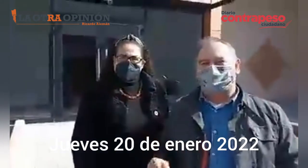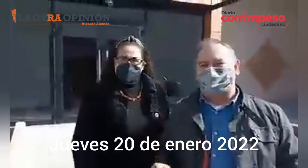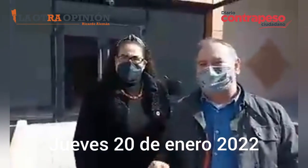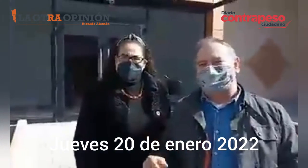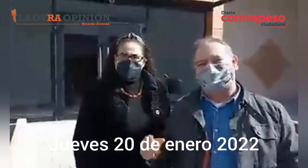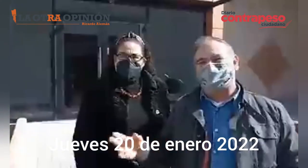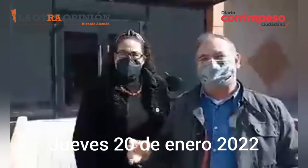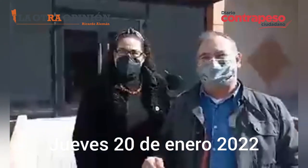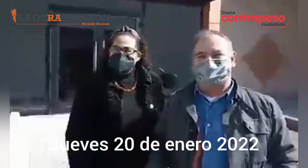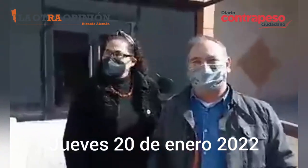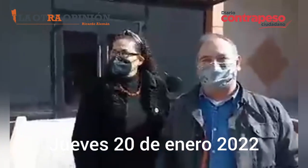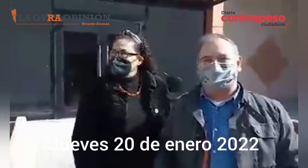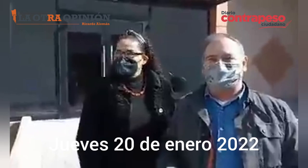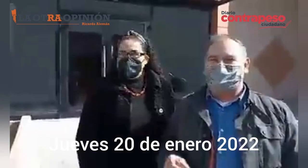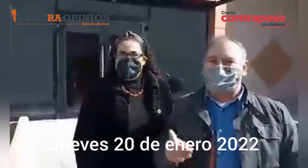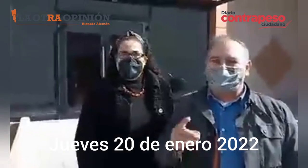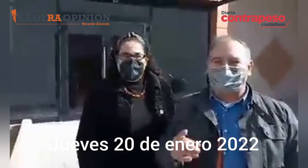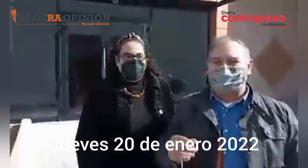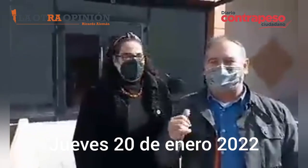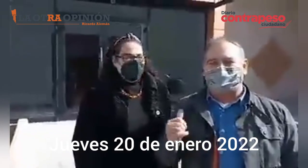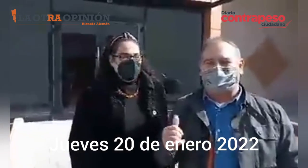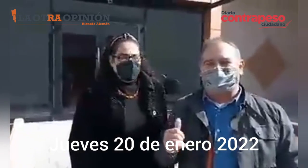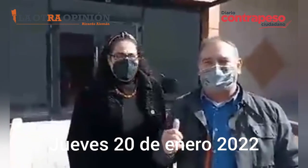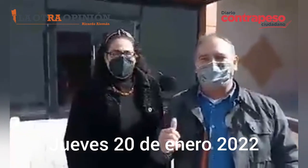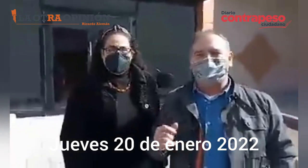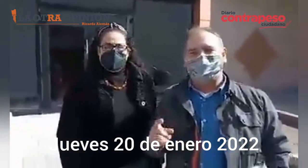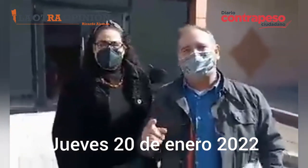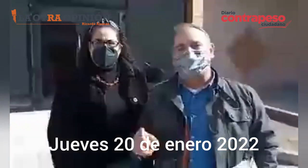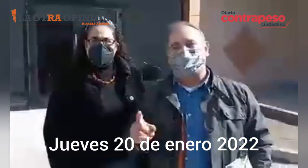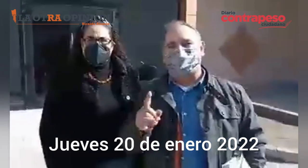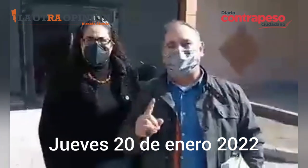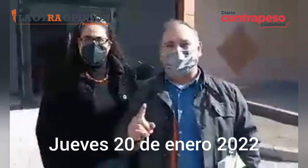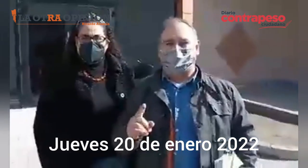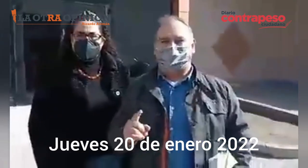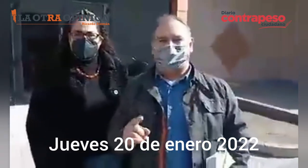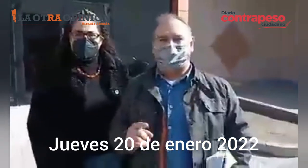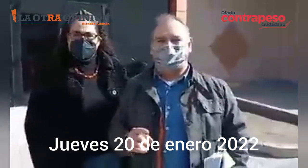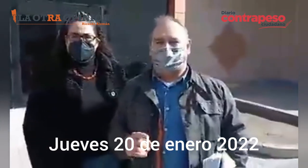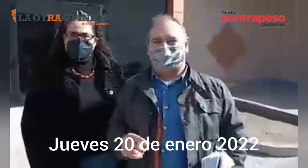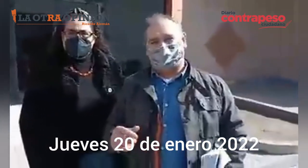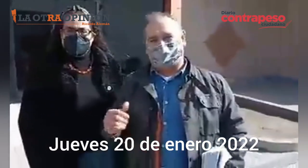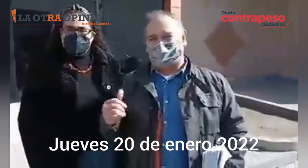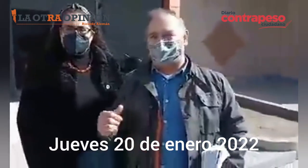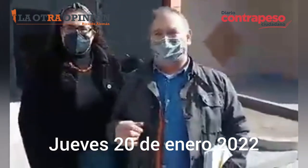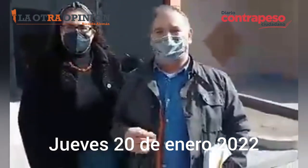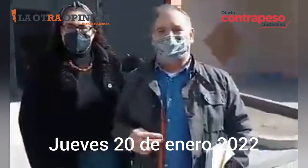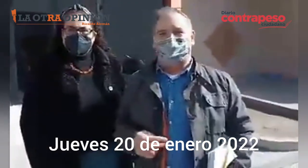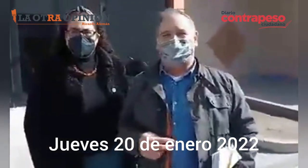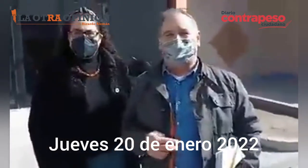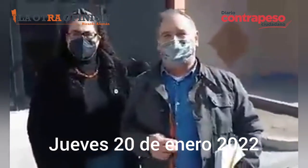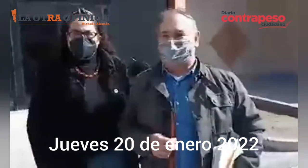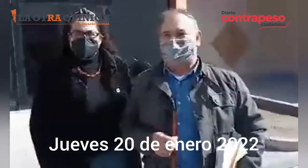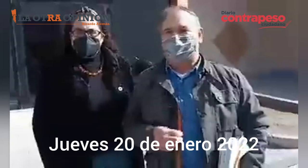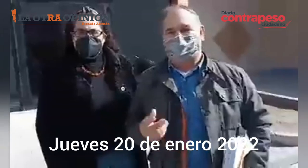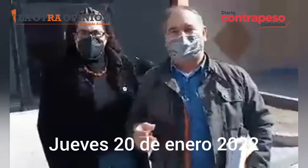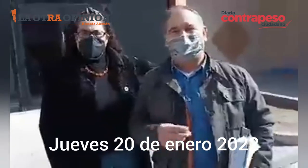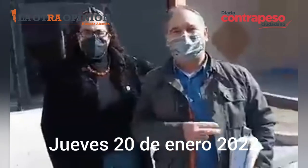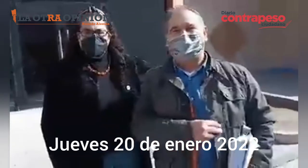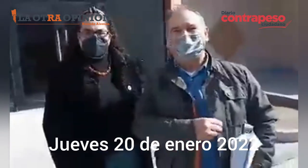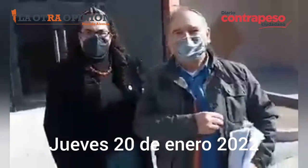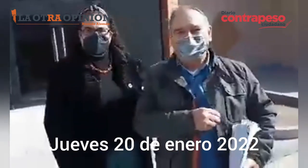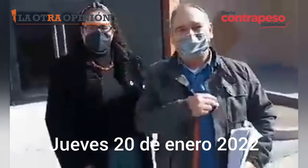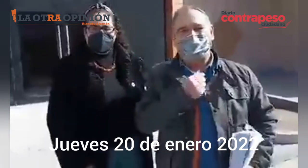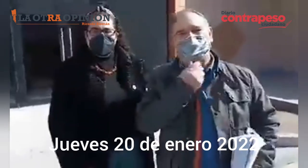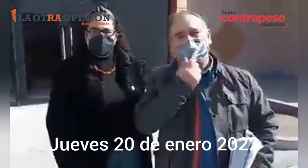los trabajadores dados de alta en el Seguro Social. La obligación de ella es informar a las instituciones de seguridad